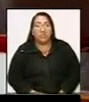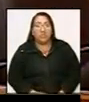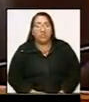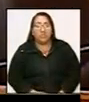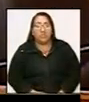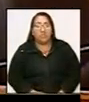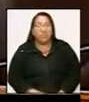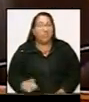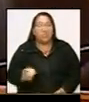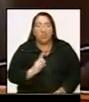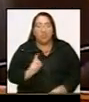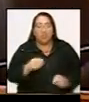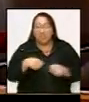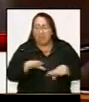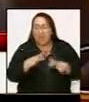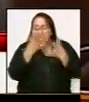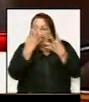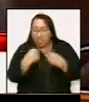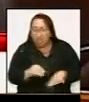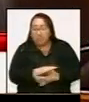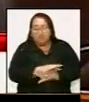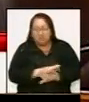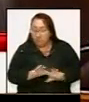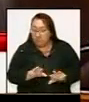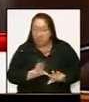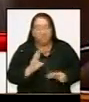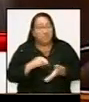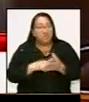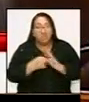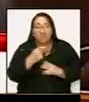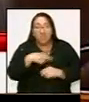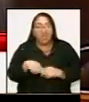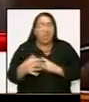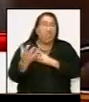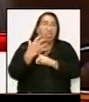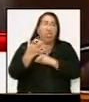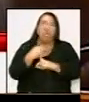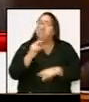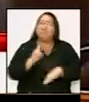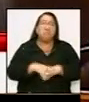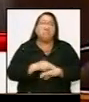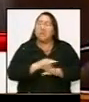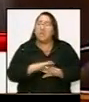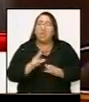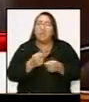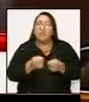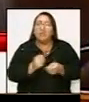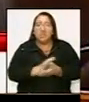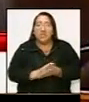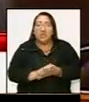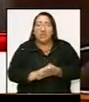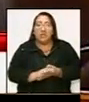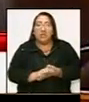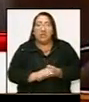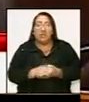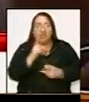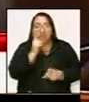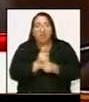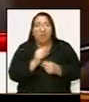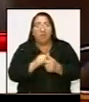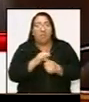haya dejado amilanar, no se haya dejado amedrentar ni presionar frente